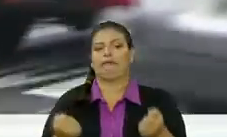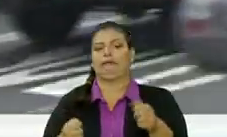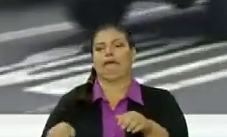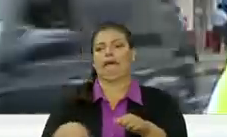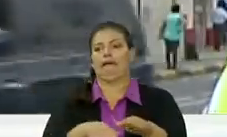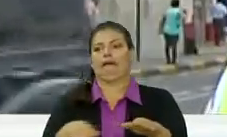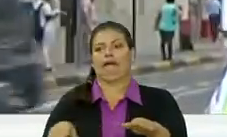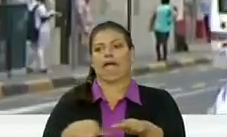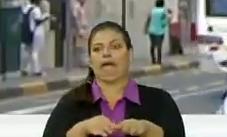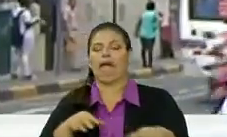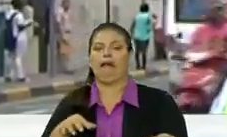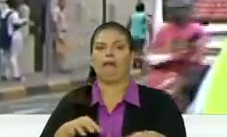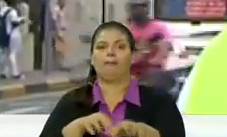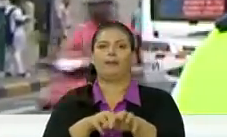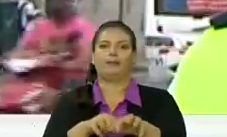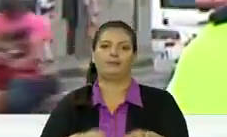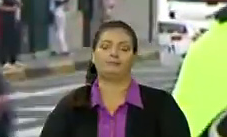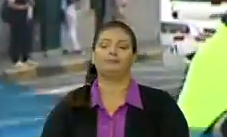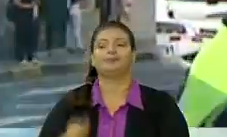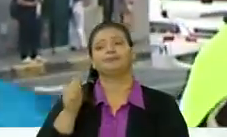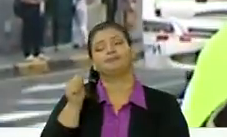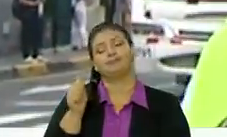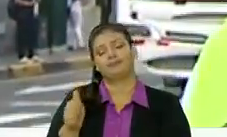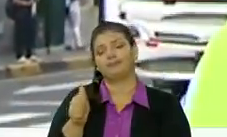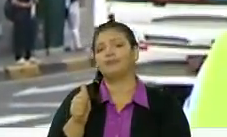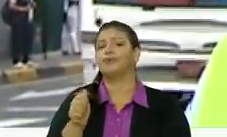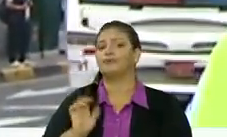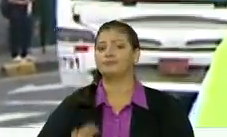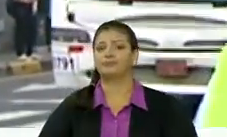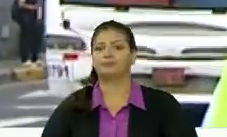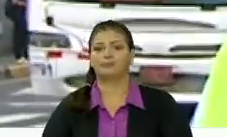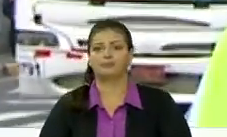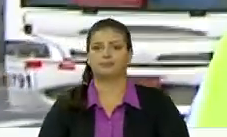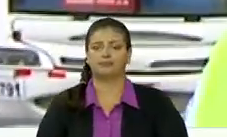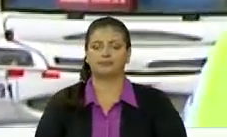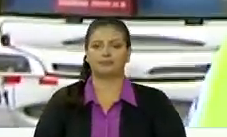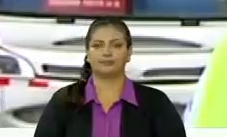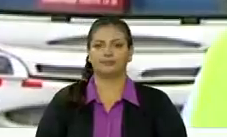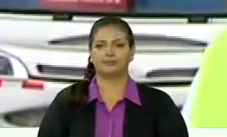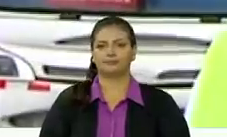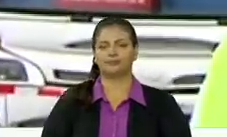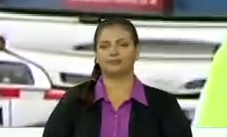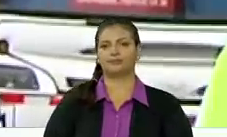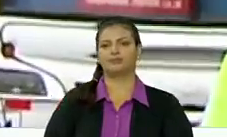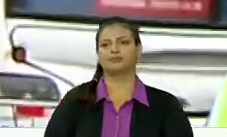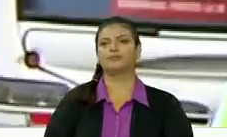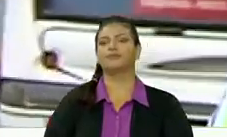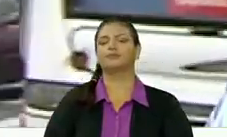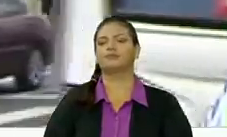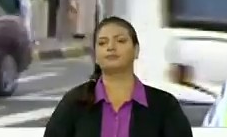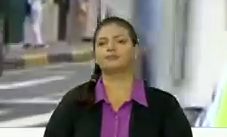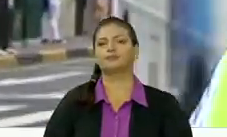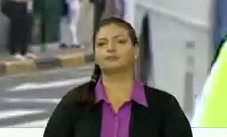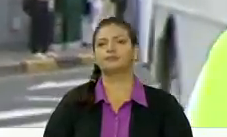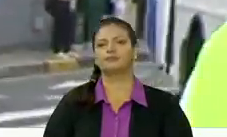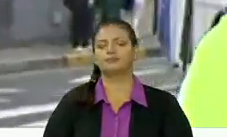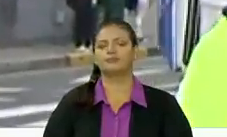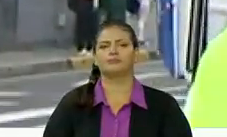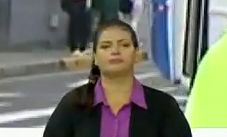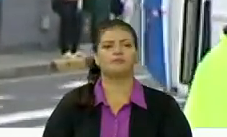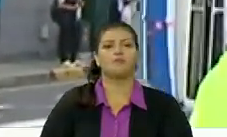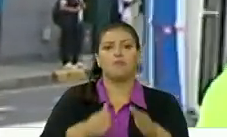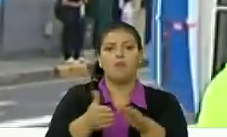imprudencia parece ser de los conductores. Fue un choque lateral perpendicular, donde que gracias a Dios no ha